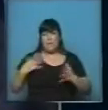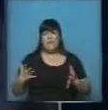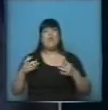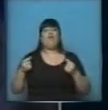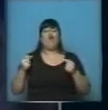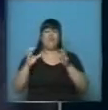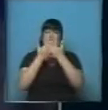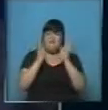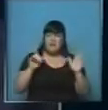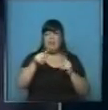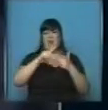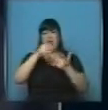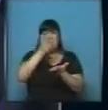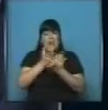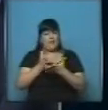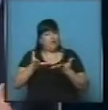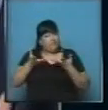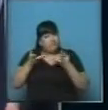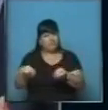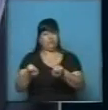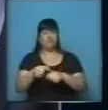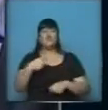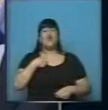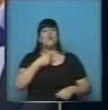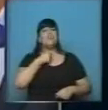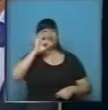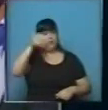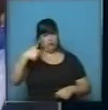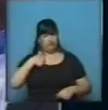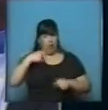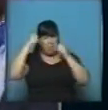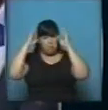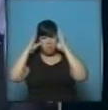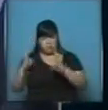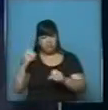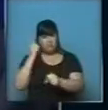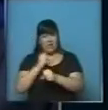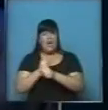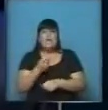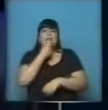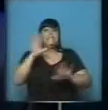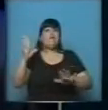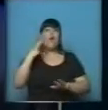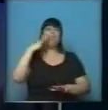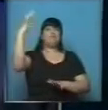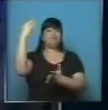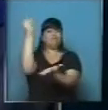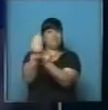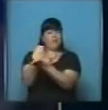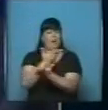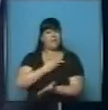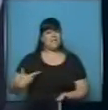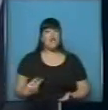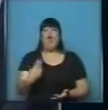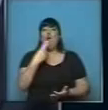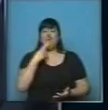derechos. Yo quiero saber, porque yo estoy comprometido, y en caso de ser electo presidente el 11 de diciembre voy a